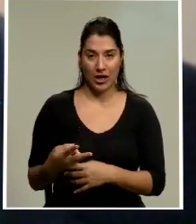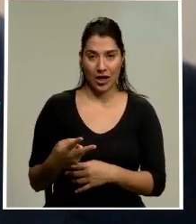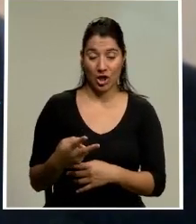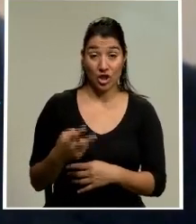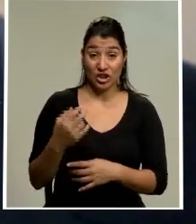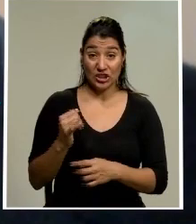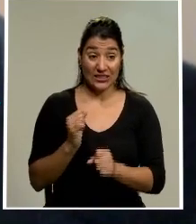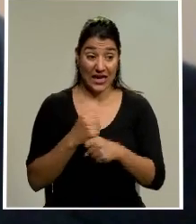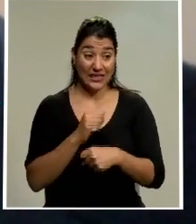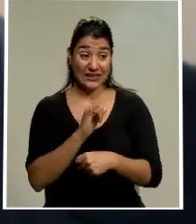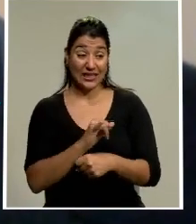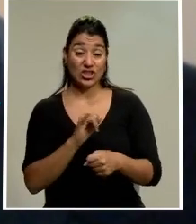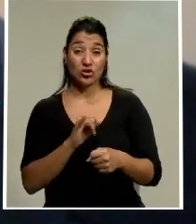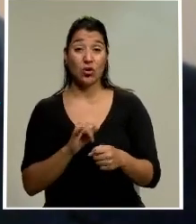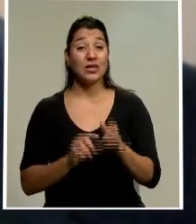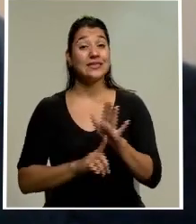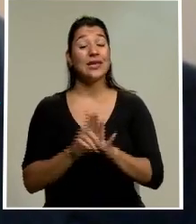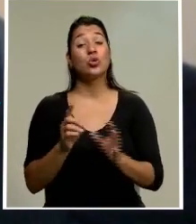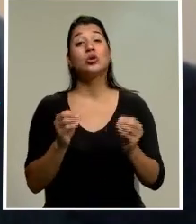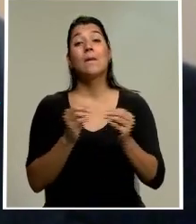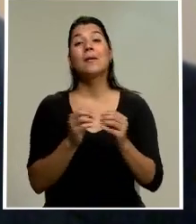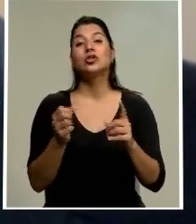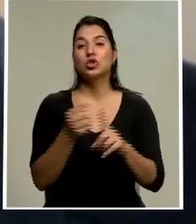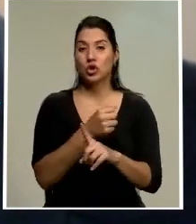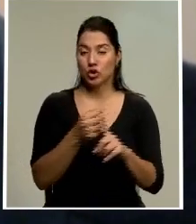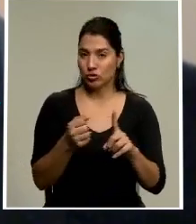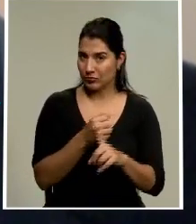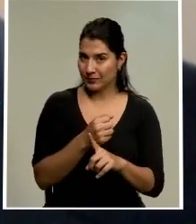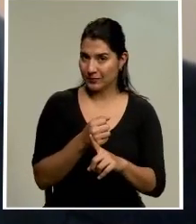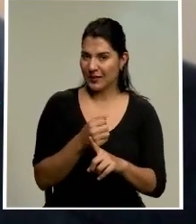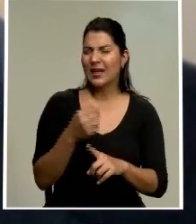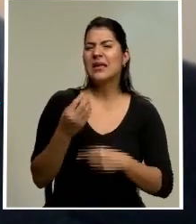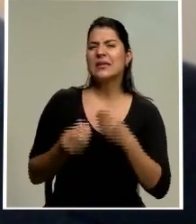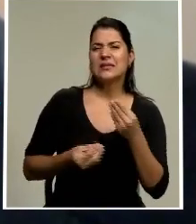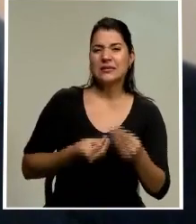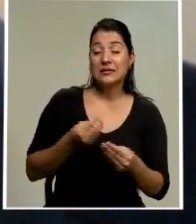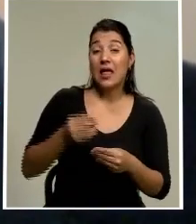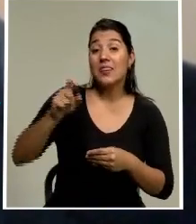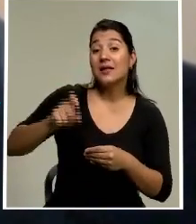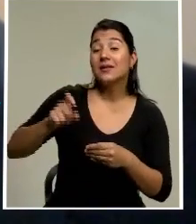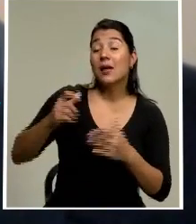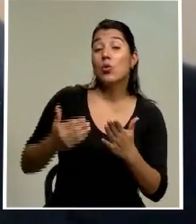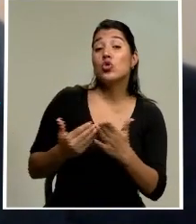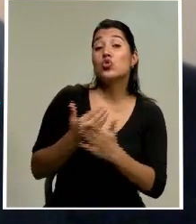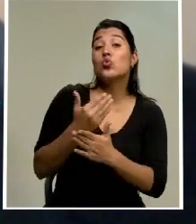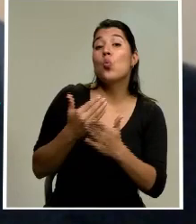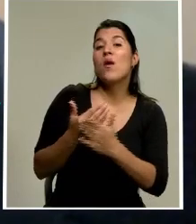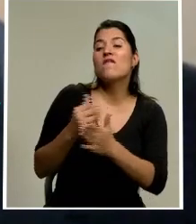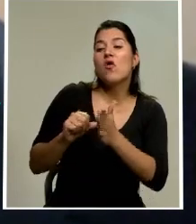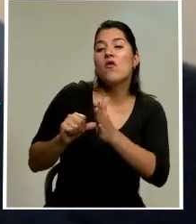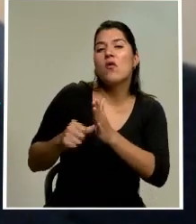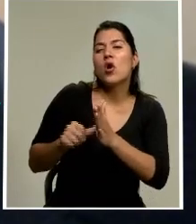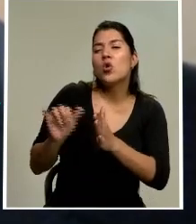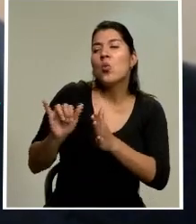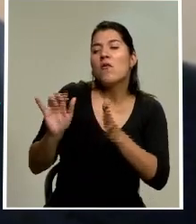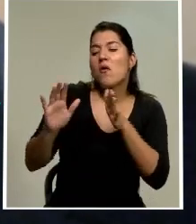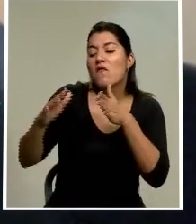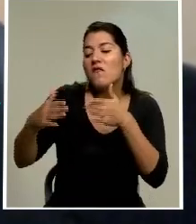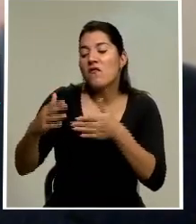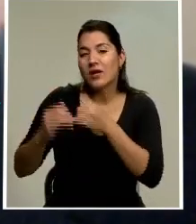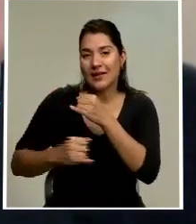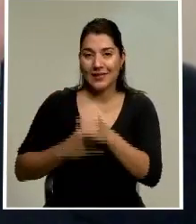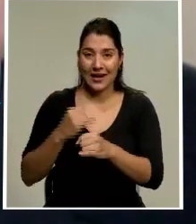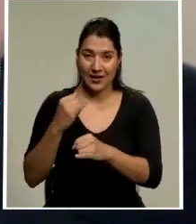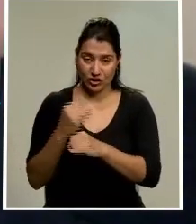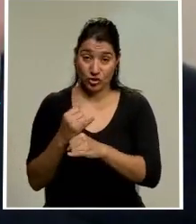genera más violencia. Se requiere de un nuevo enfoque internacional sobre